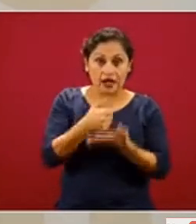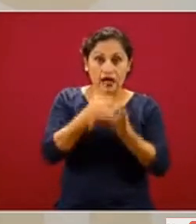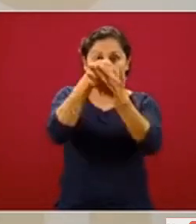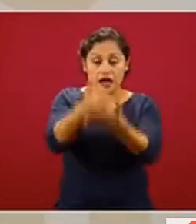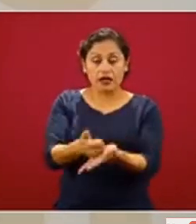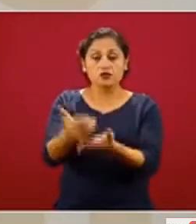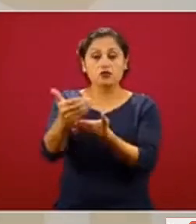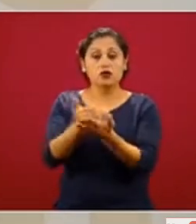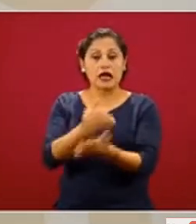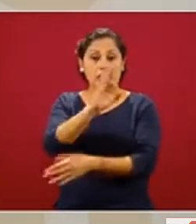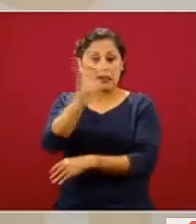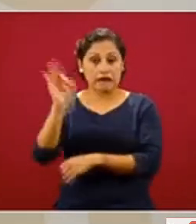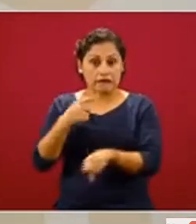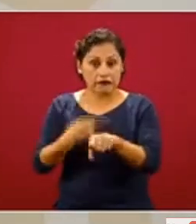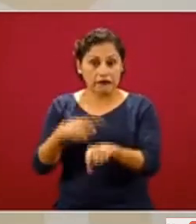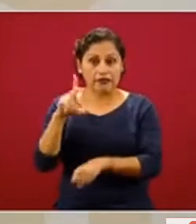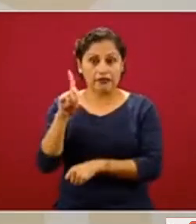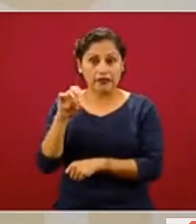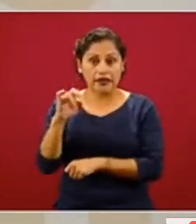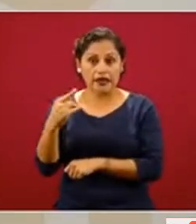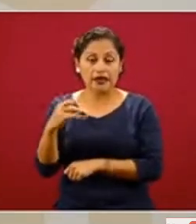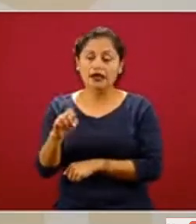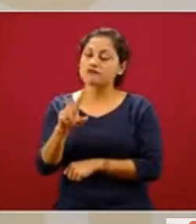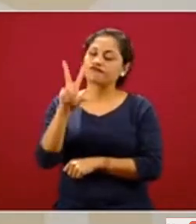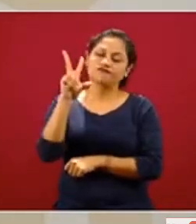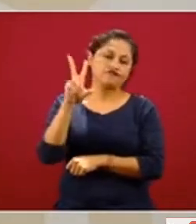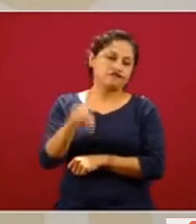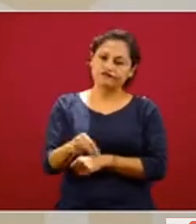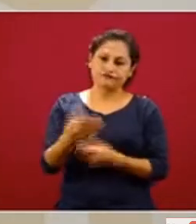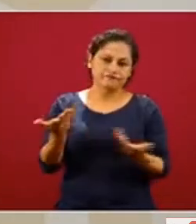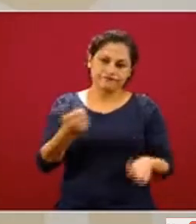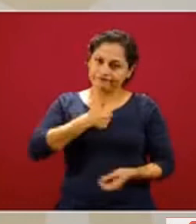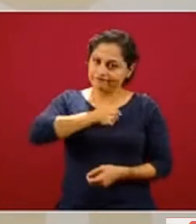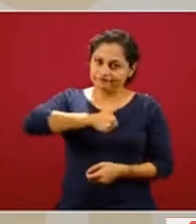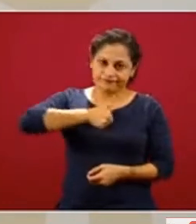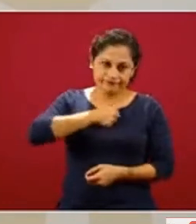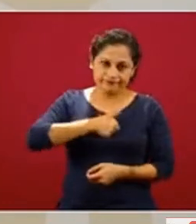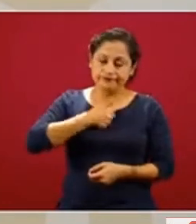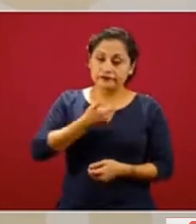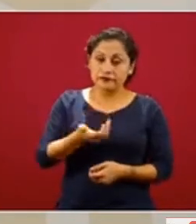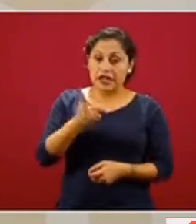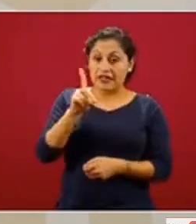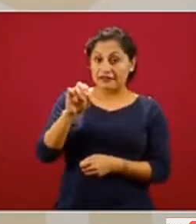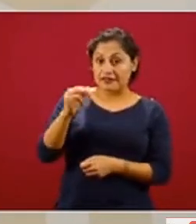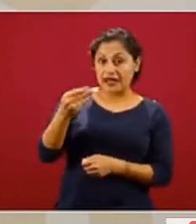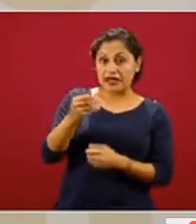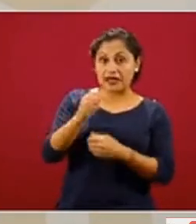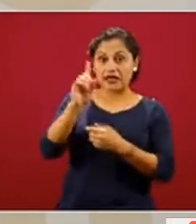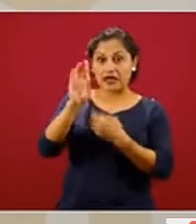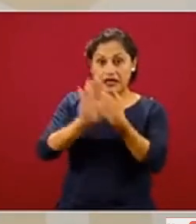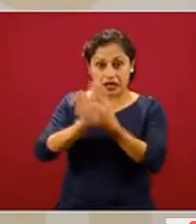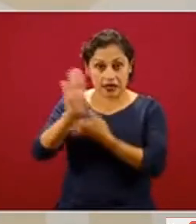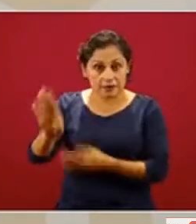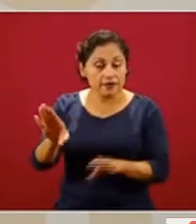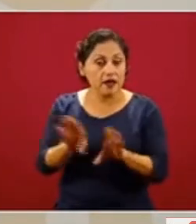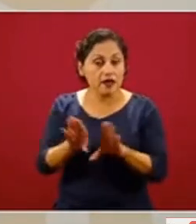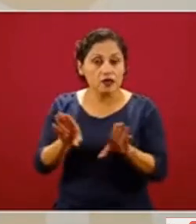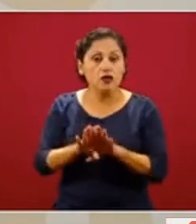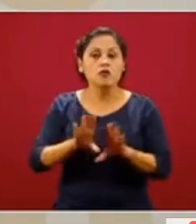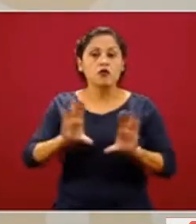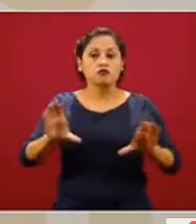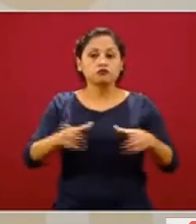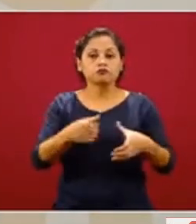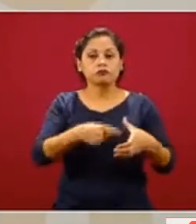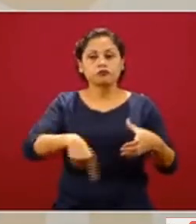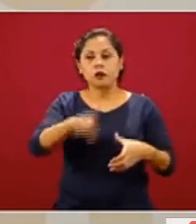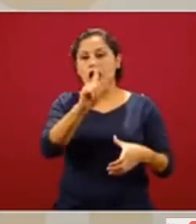la prevención de dengue. Para prevenir el dengue lo que hay que hacer es evitar tener criaderos de mosquitos, y los mosquitos